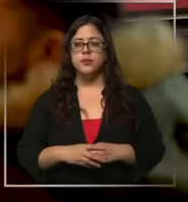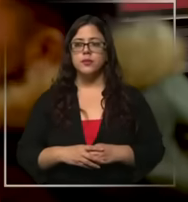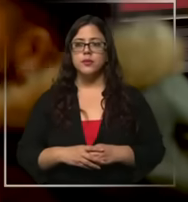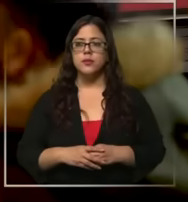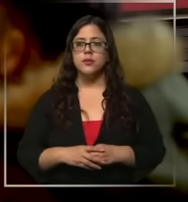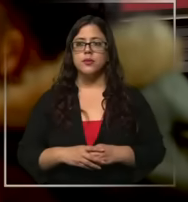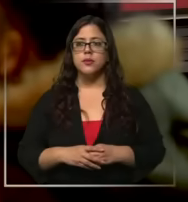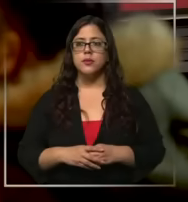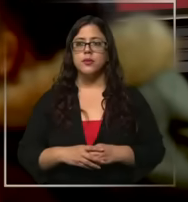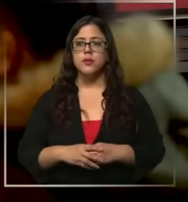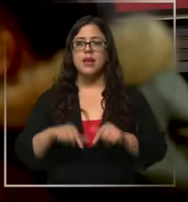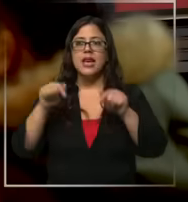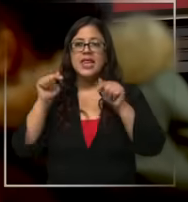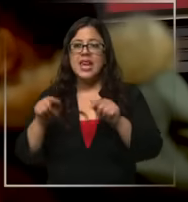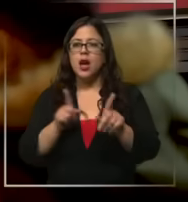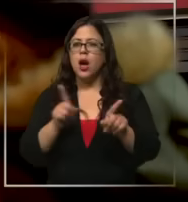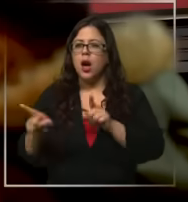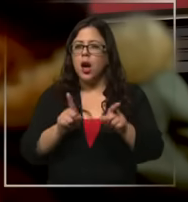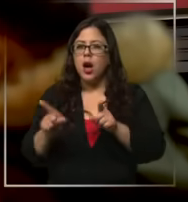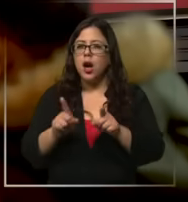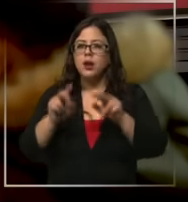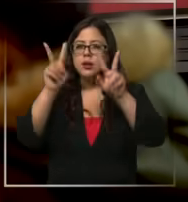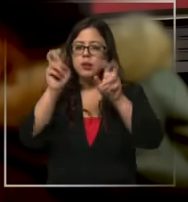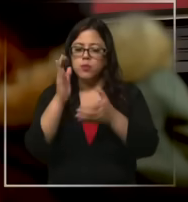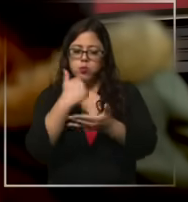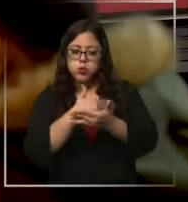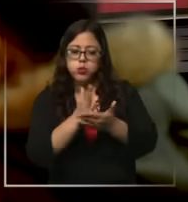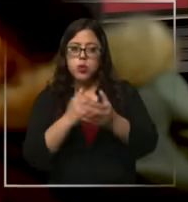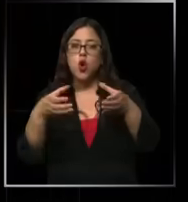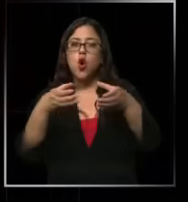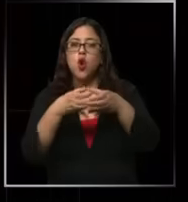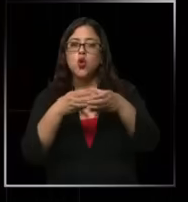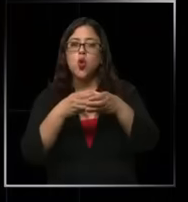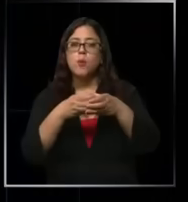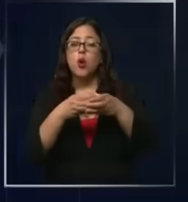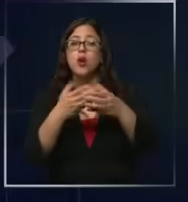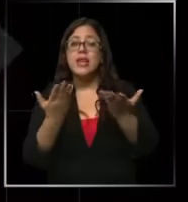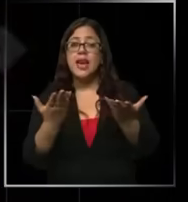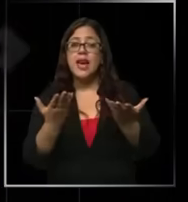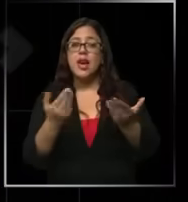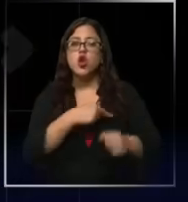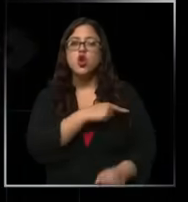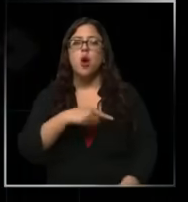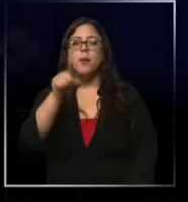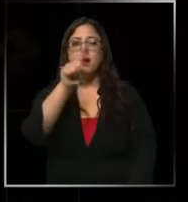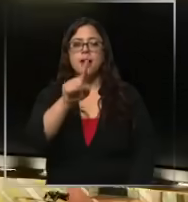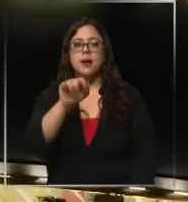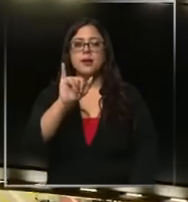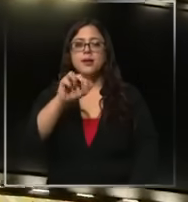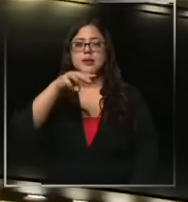por su estudiada y coordinada forma de operar. Se les denominó los simuladores.